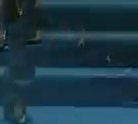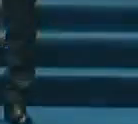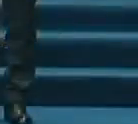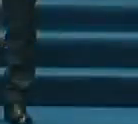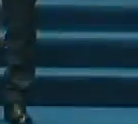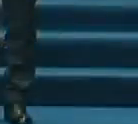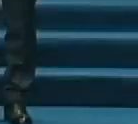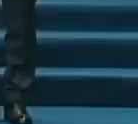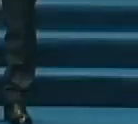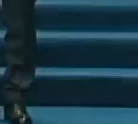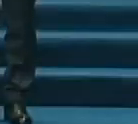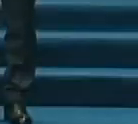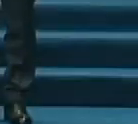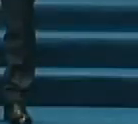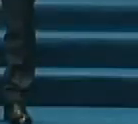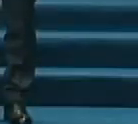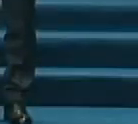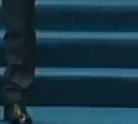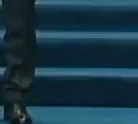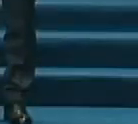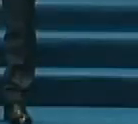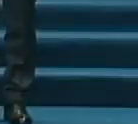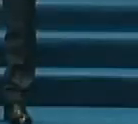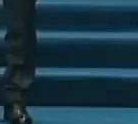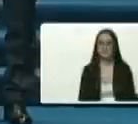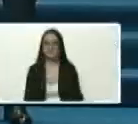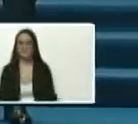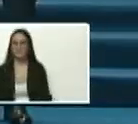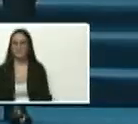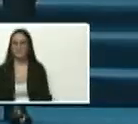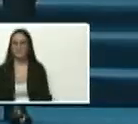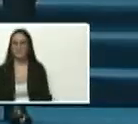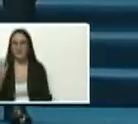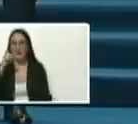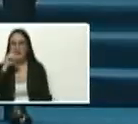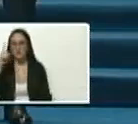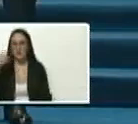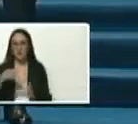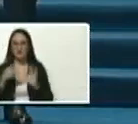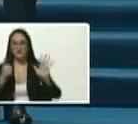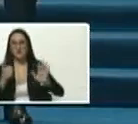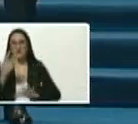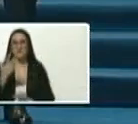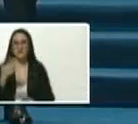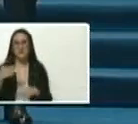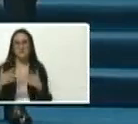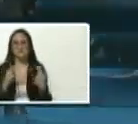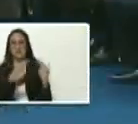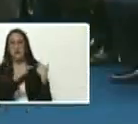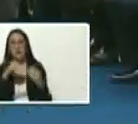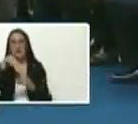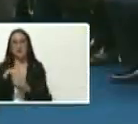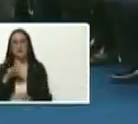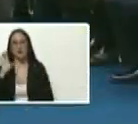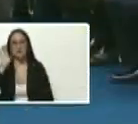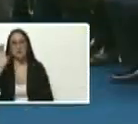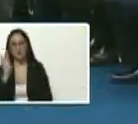en la Universidad Central de Venezuela. Desde el año 1965 viene desempeñando cargos dentro del